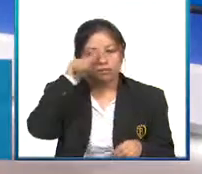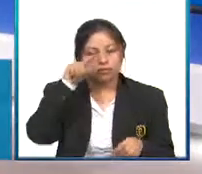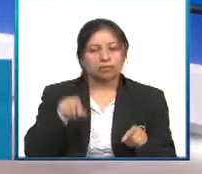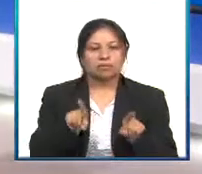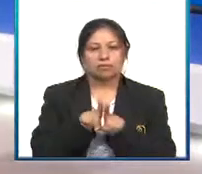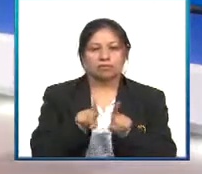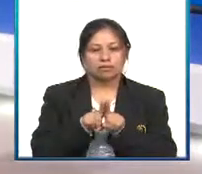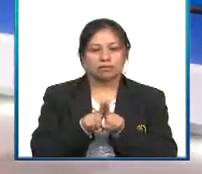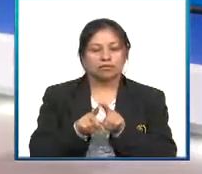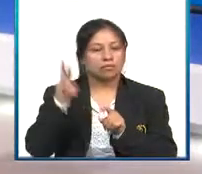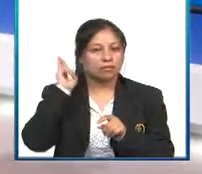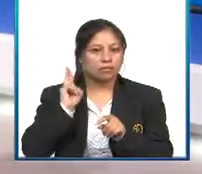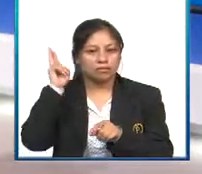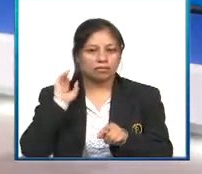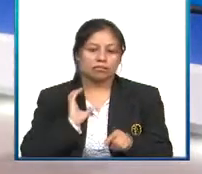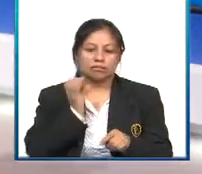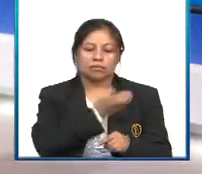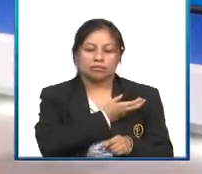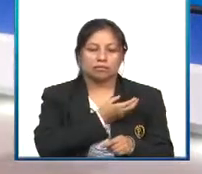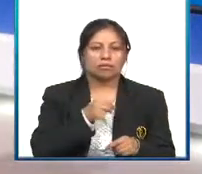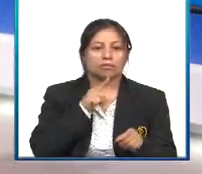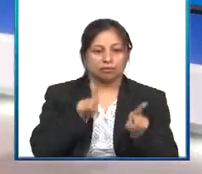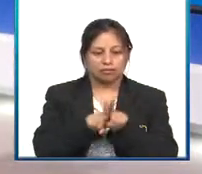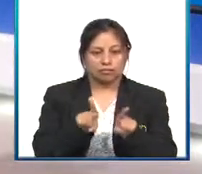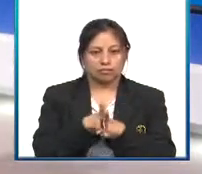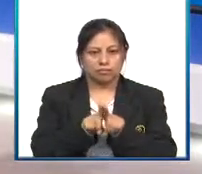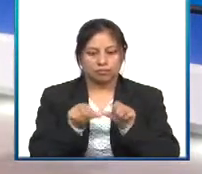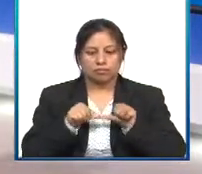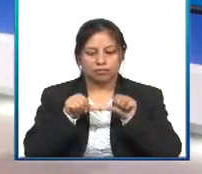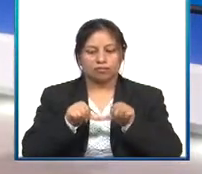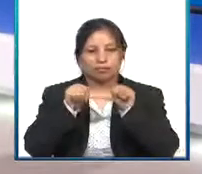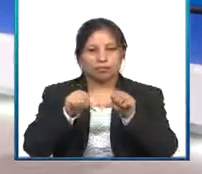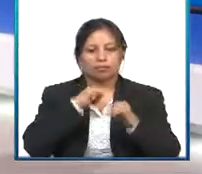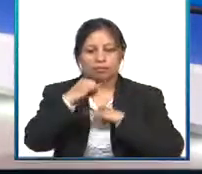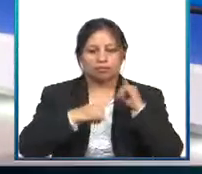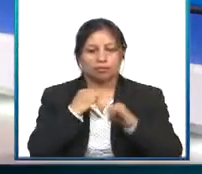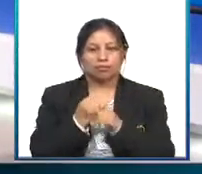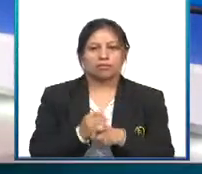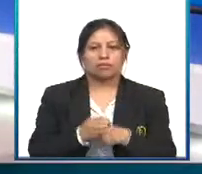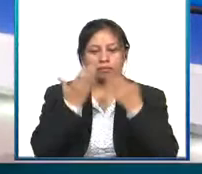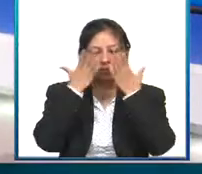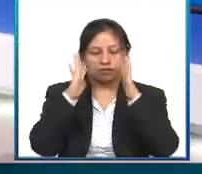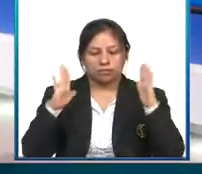www.congreso.gob.gt, escuchando la radio en línea del Congreso de la República y también seguirnos a través de nuestras redes